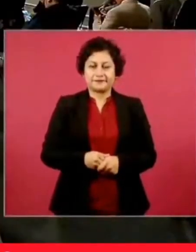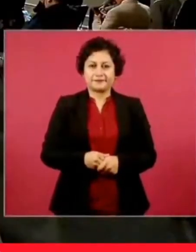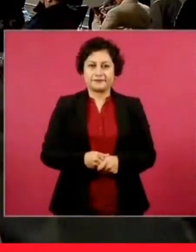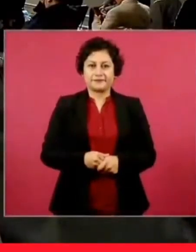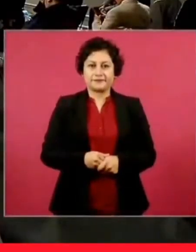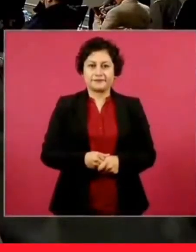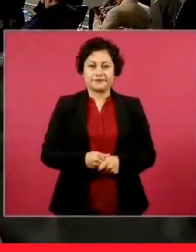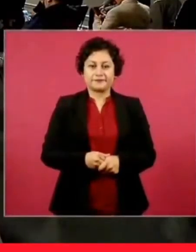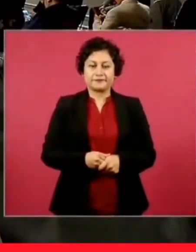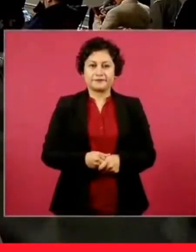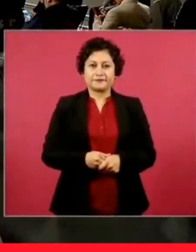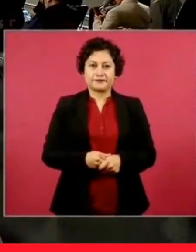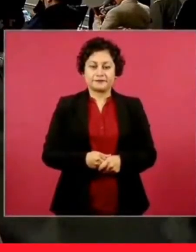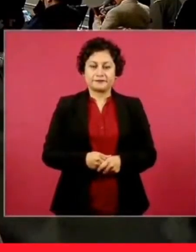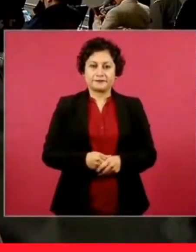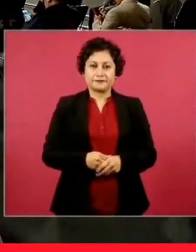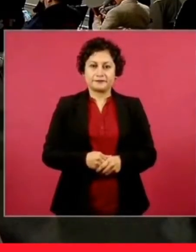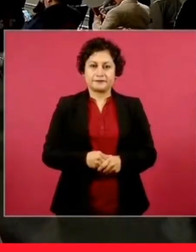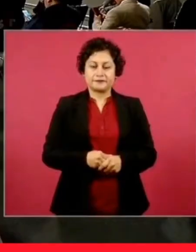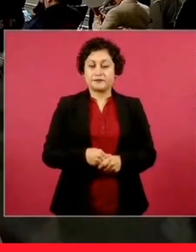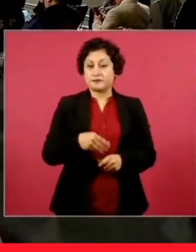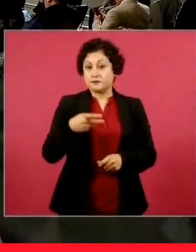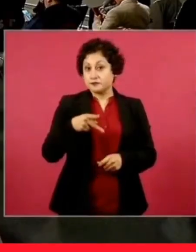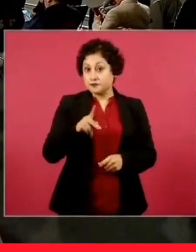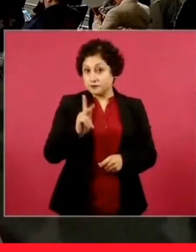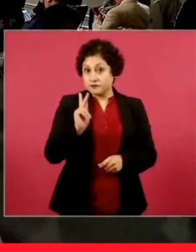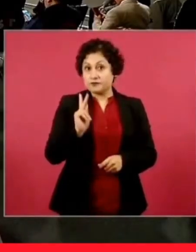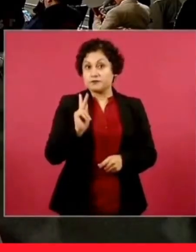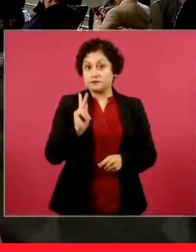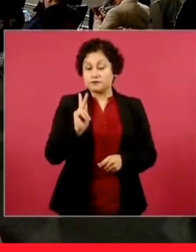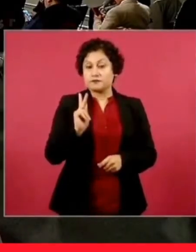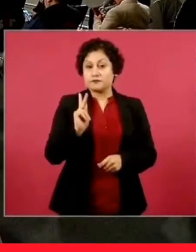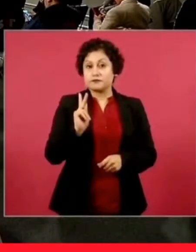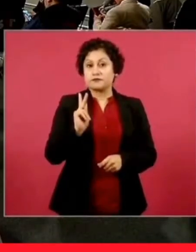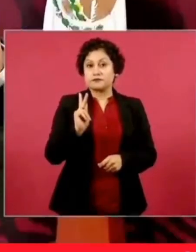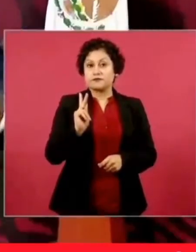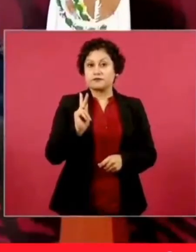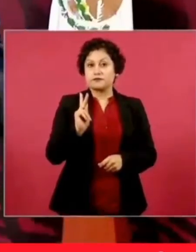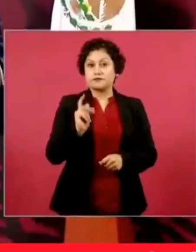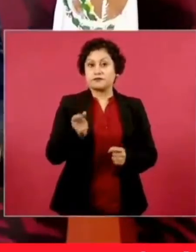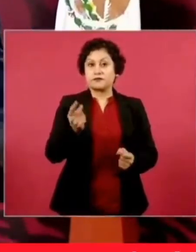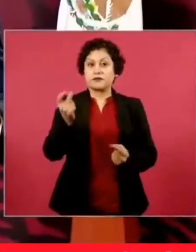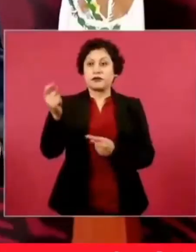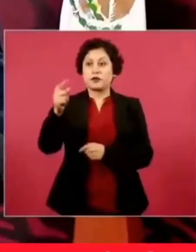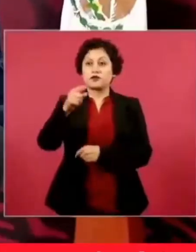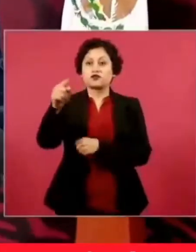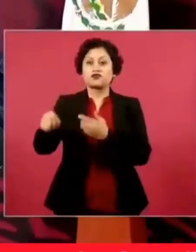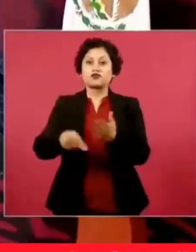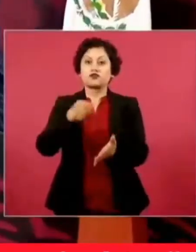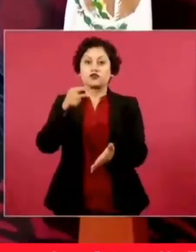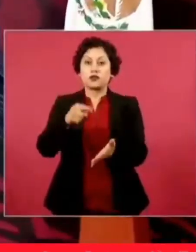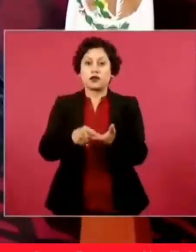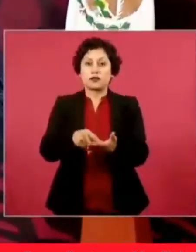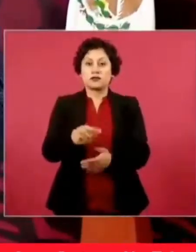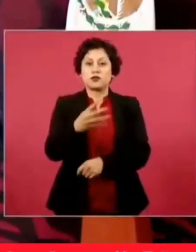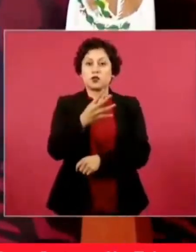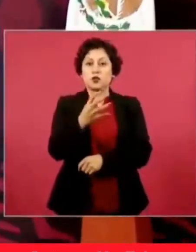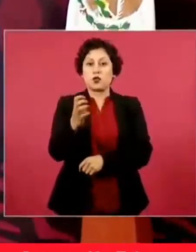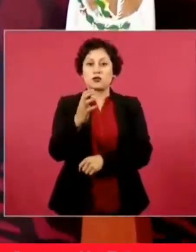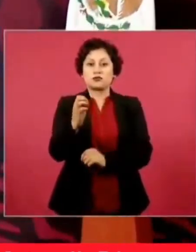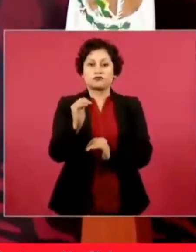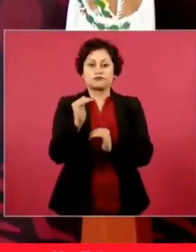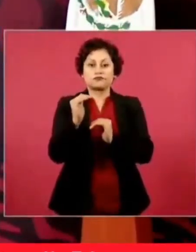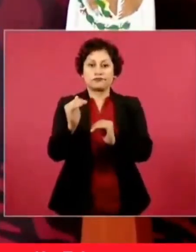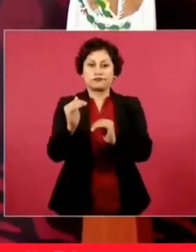Pero hay lugares en donde no pasa de 400 pesos el cilindro